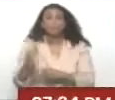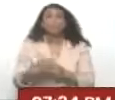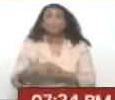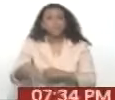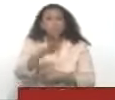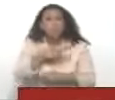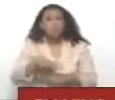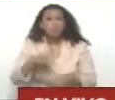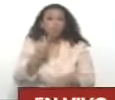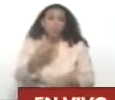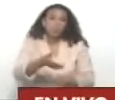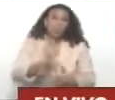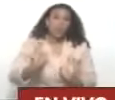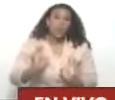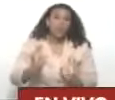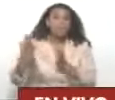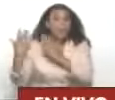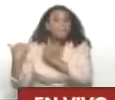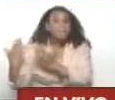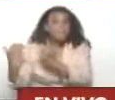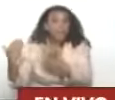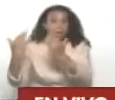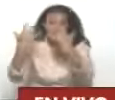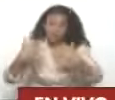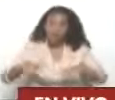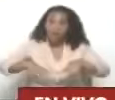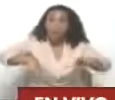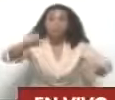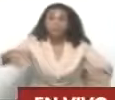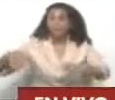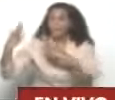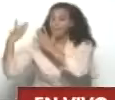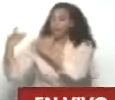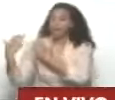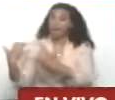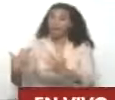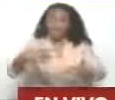Y el pueblo dijo, la esperanza está en la calle.